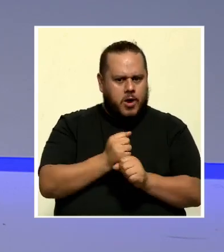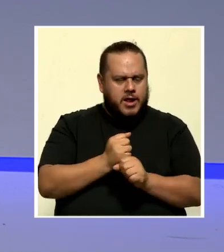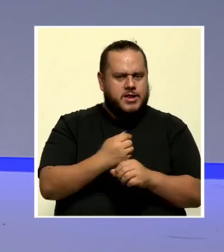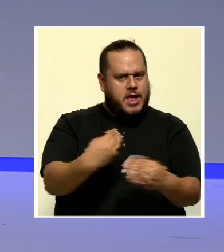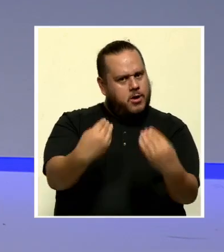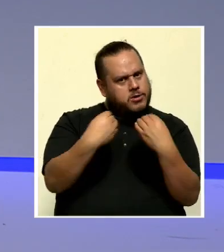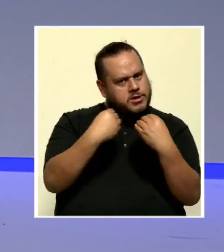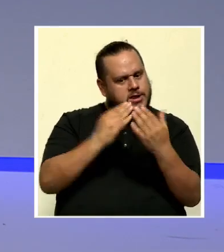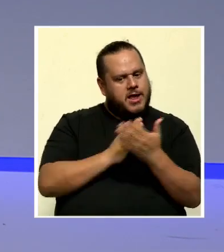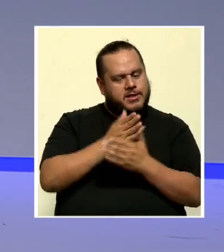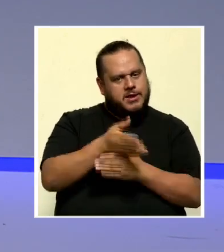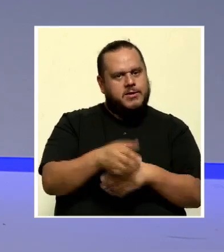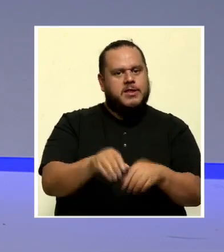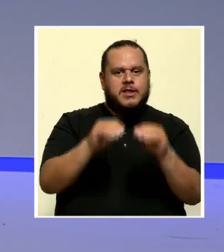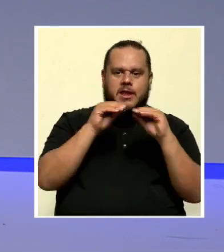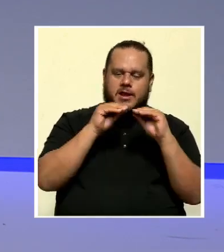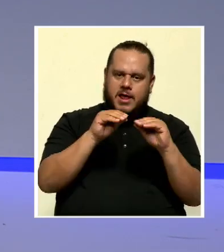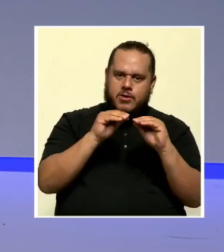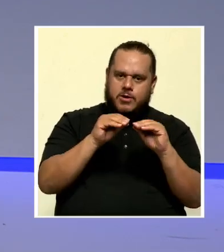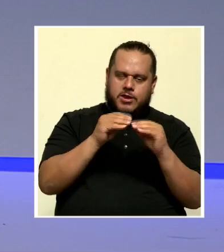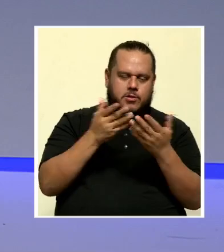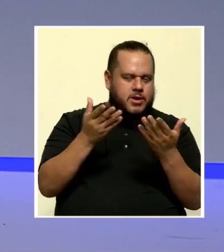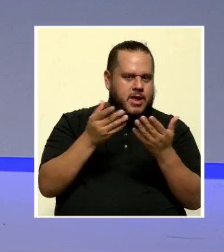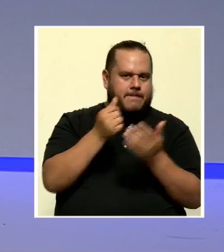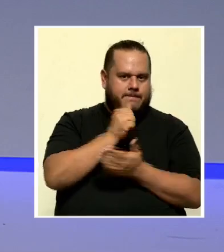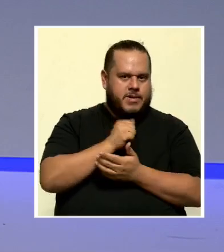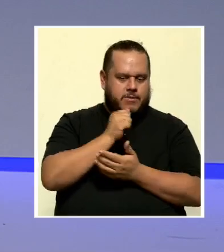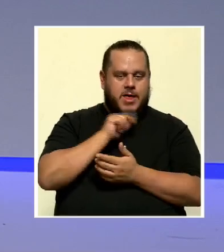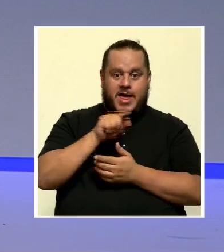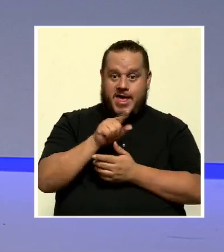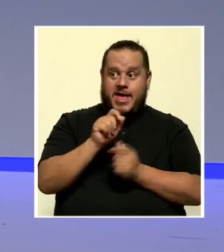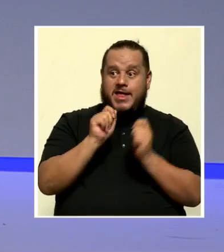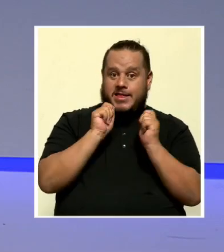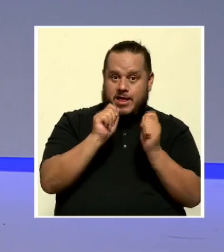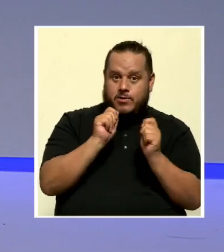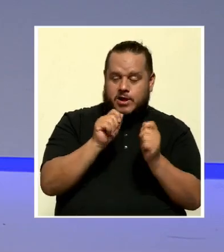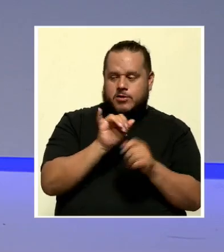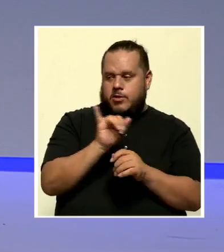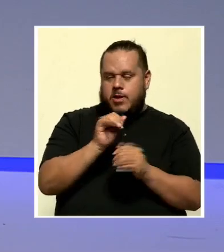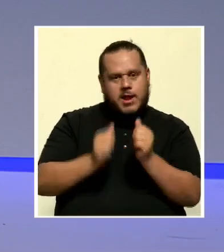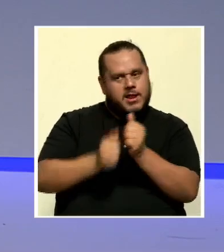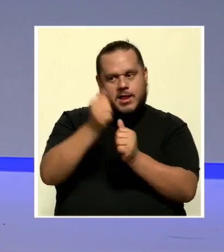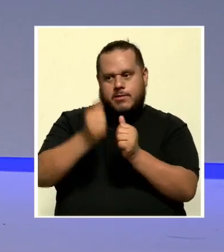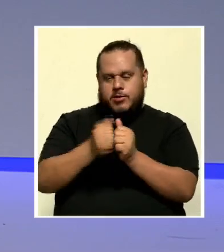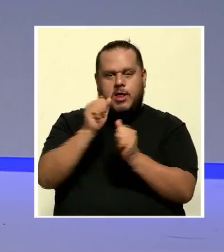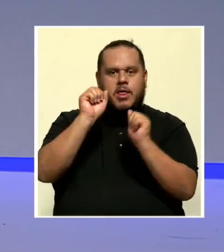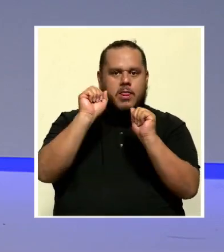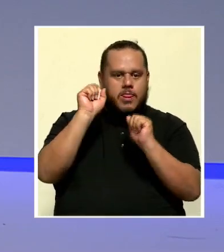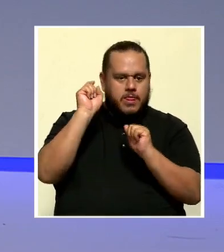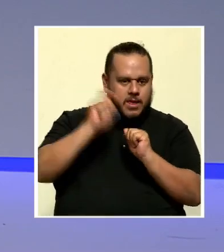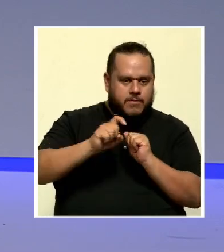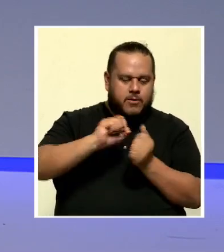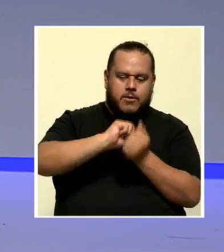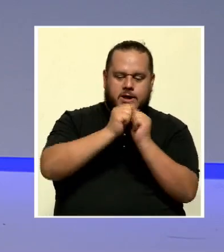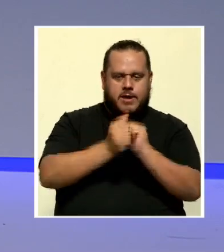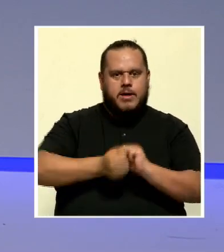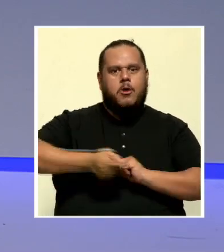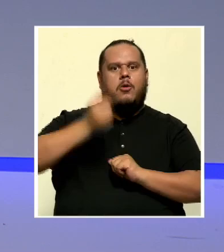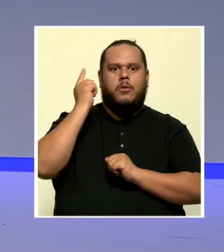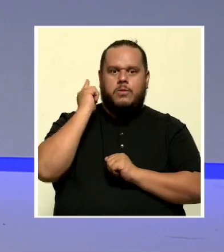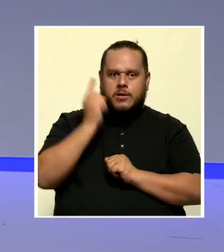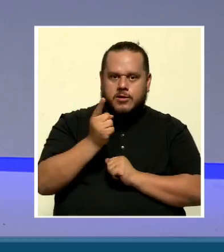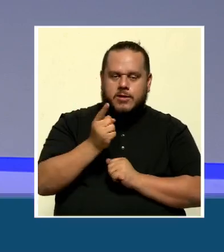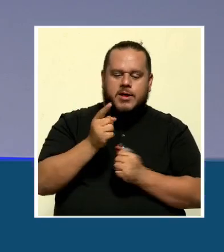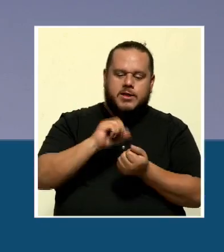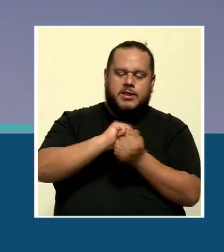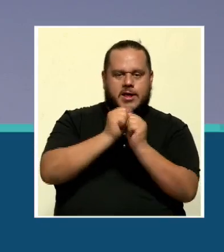a través de la educación privada. Y esta educación, al igual que la mayoría, tuvo que migrar obligatoriamente a la